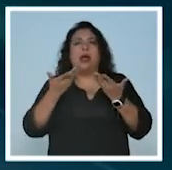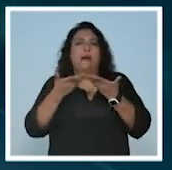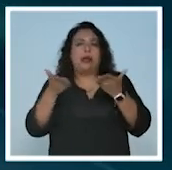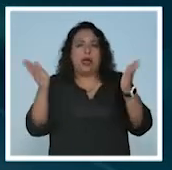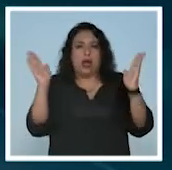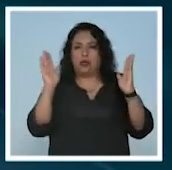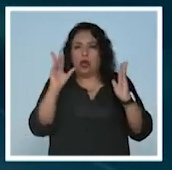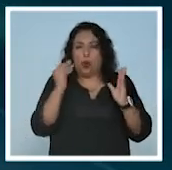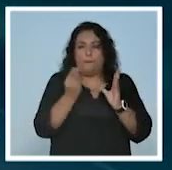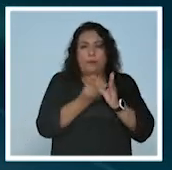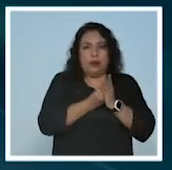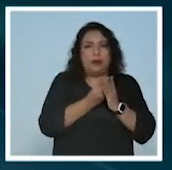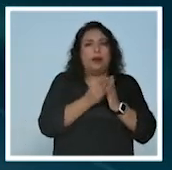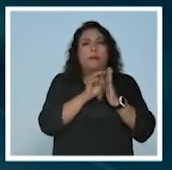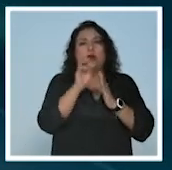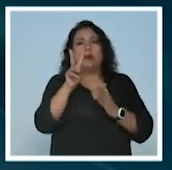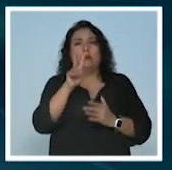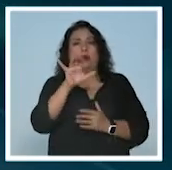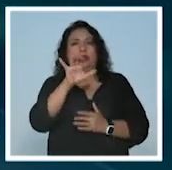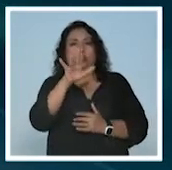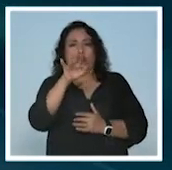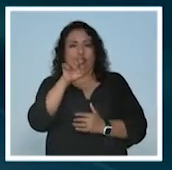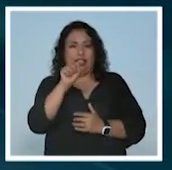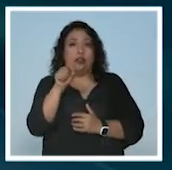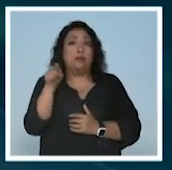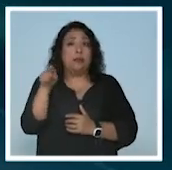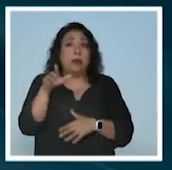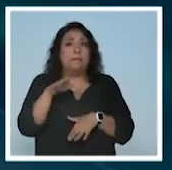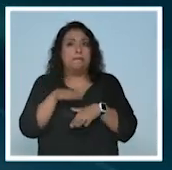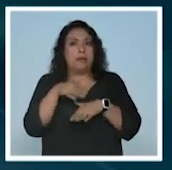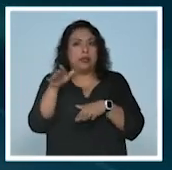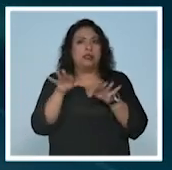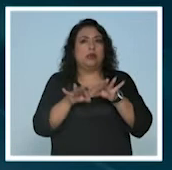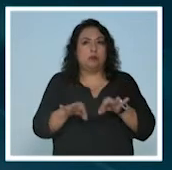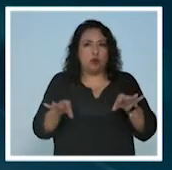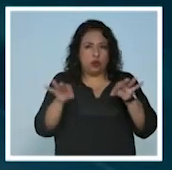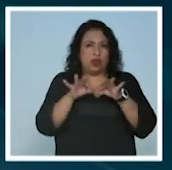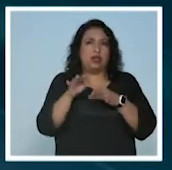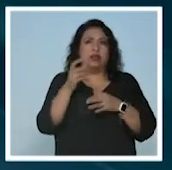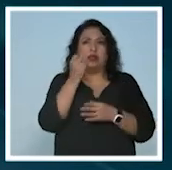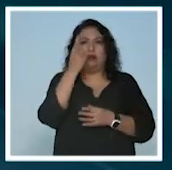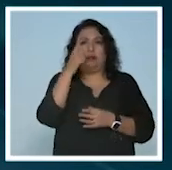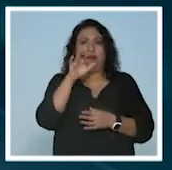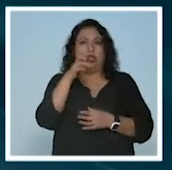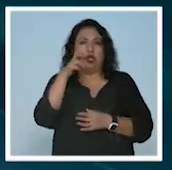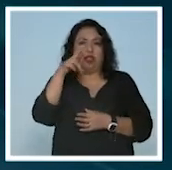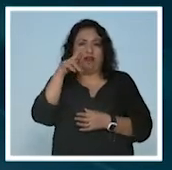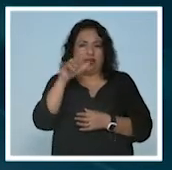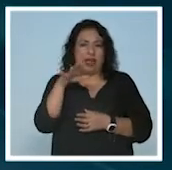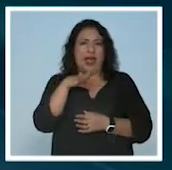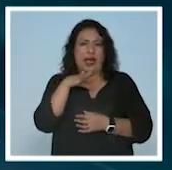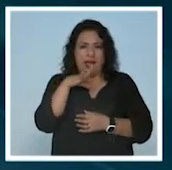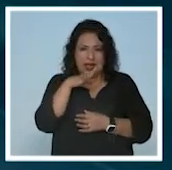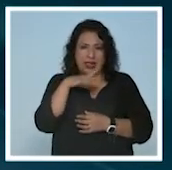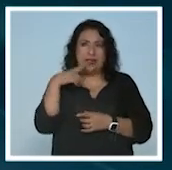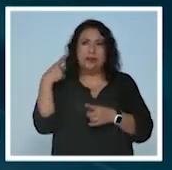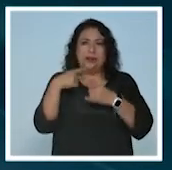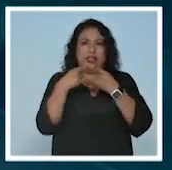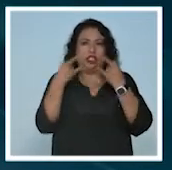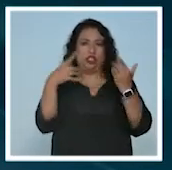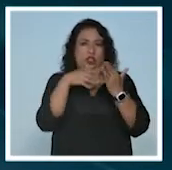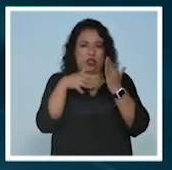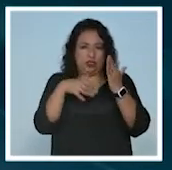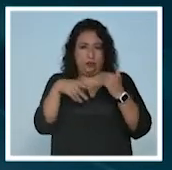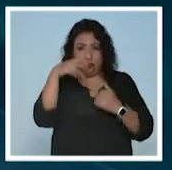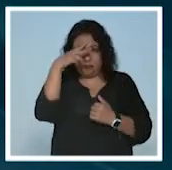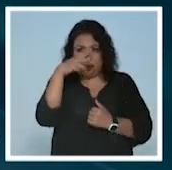Vasconcelos, que quizás ha sido el más significativo de los autobiógrafos que ha habido en la historia de la